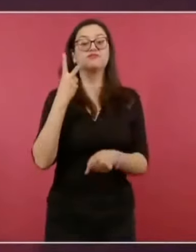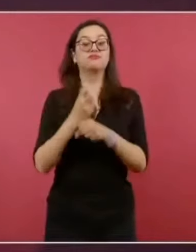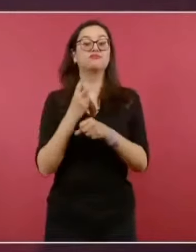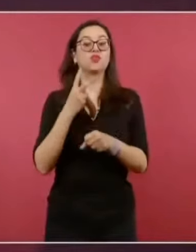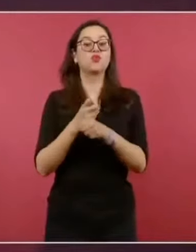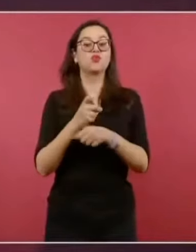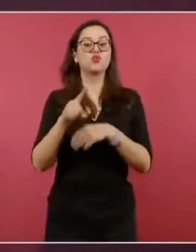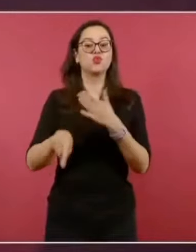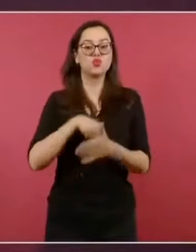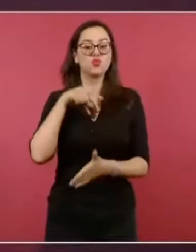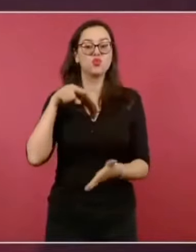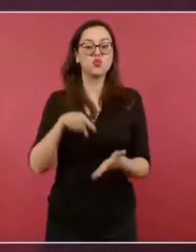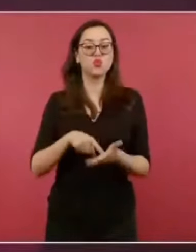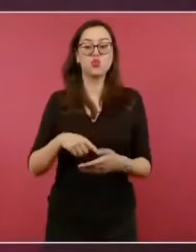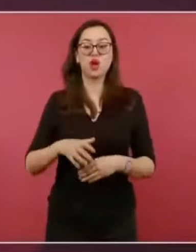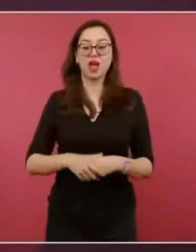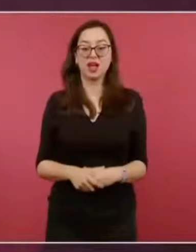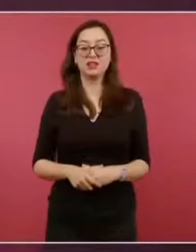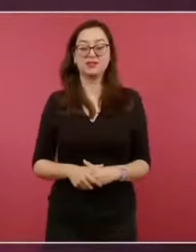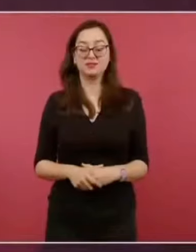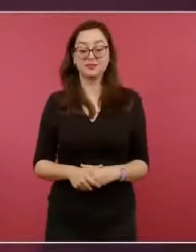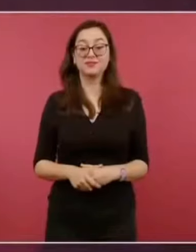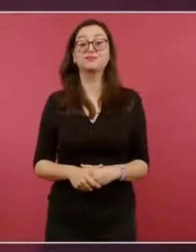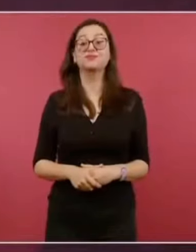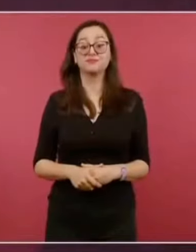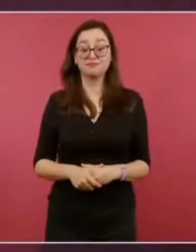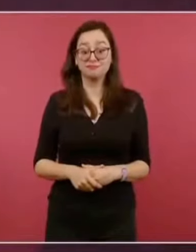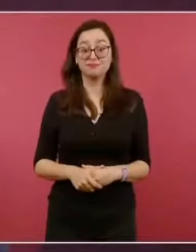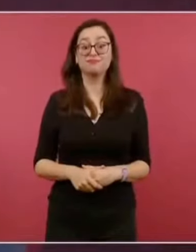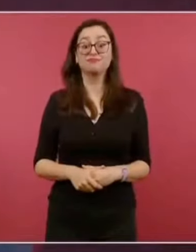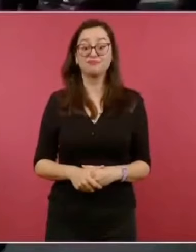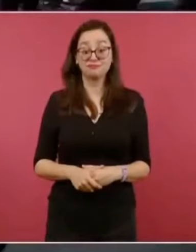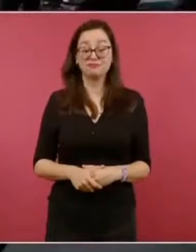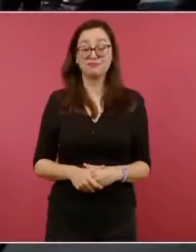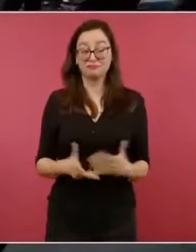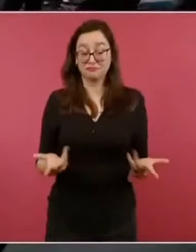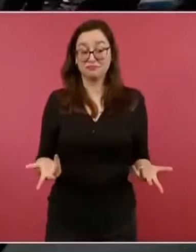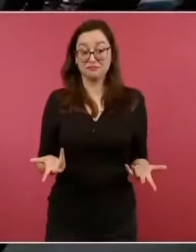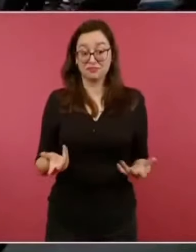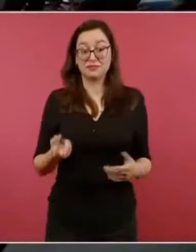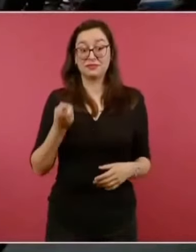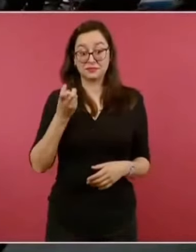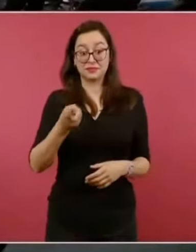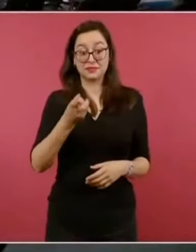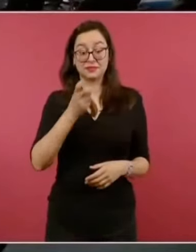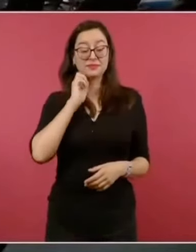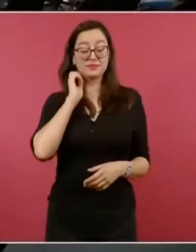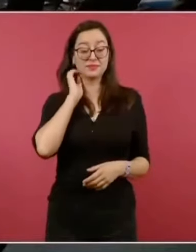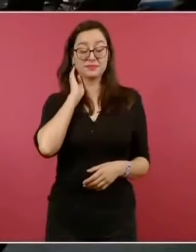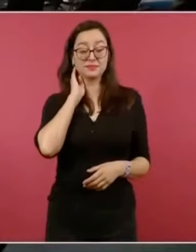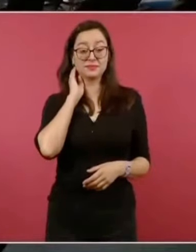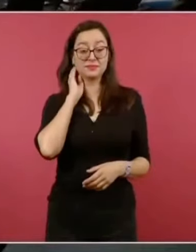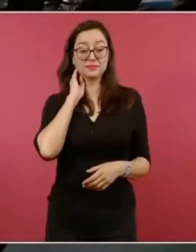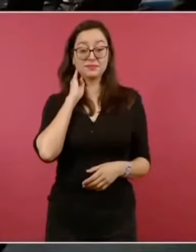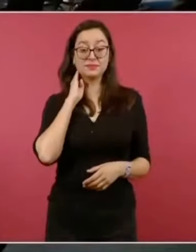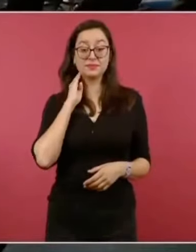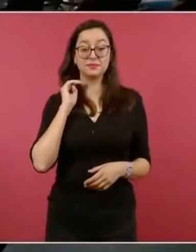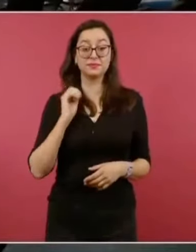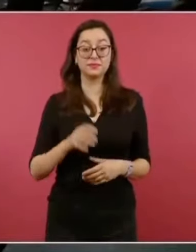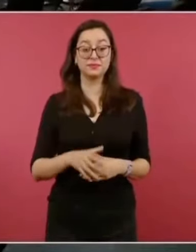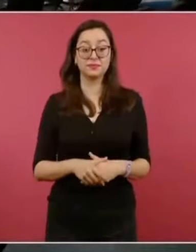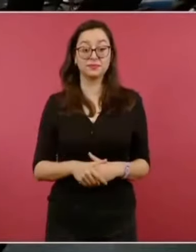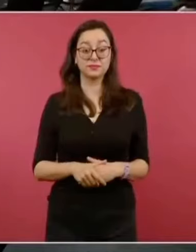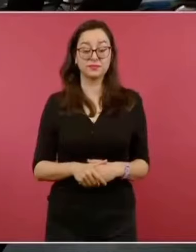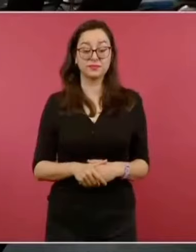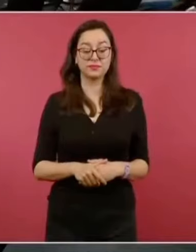es el cómo han cambiado las cosas Entonces esto a ver por qué no